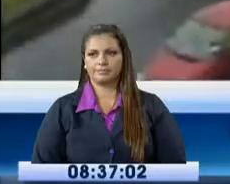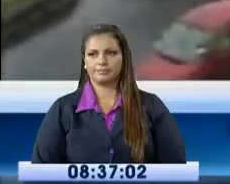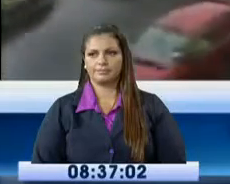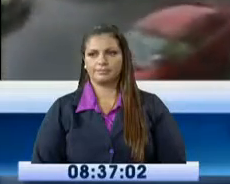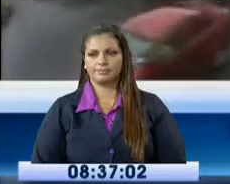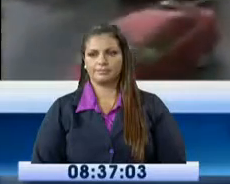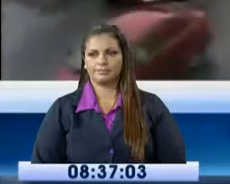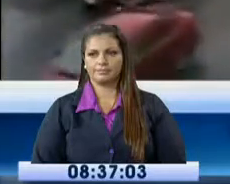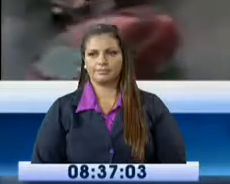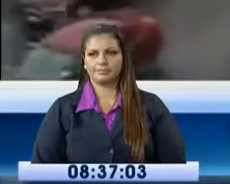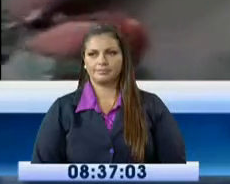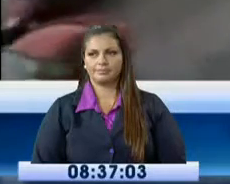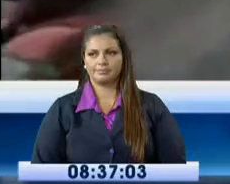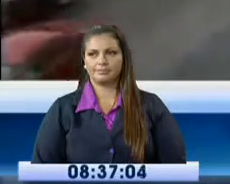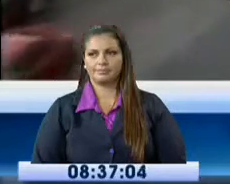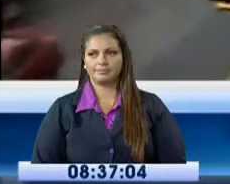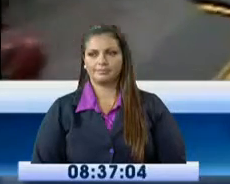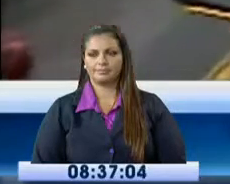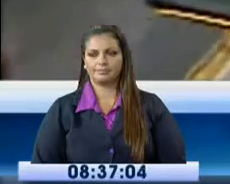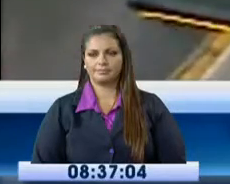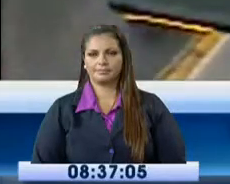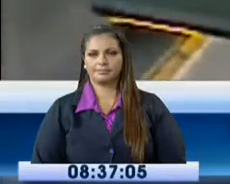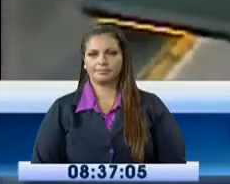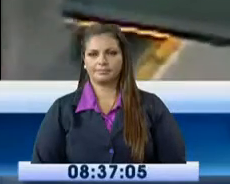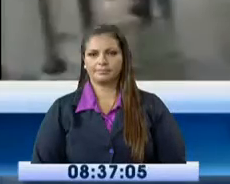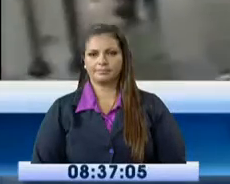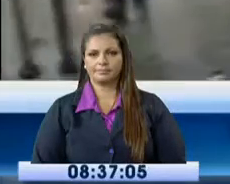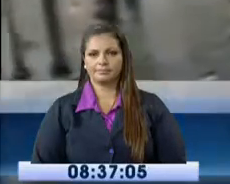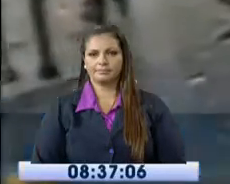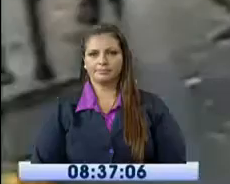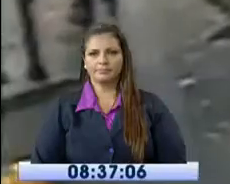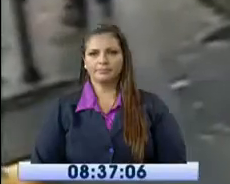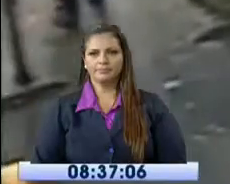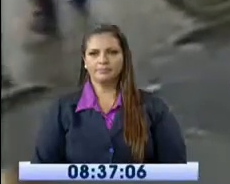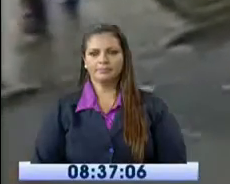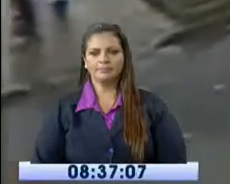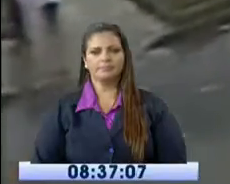Bueno, vamos con otra información. Un